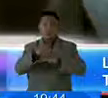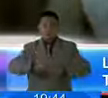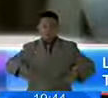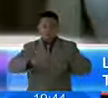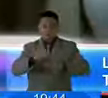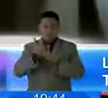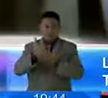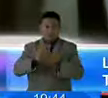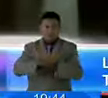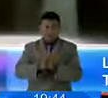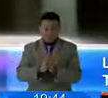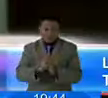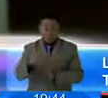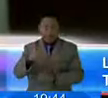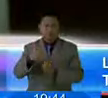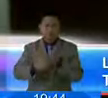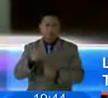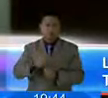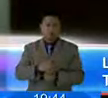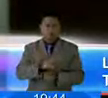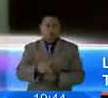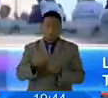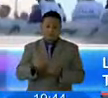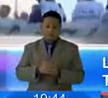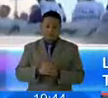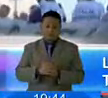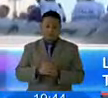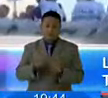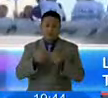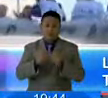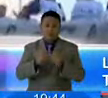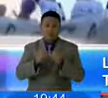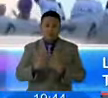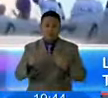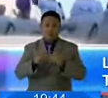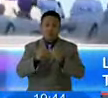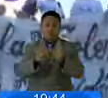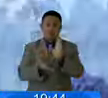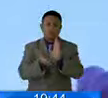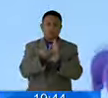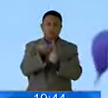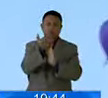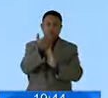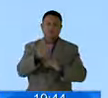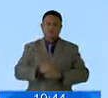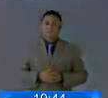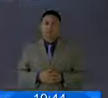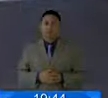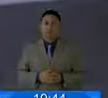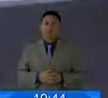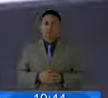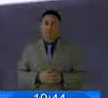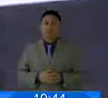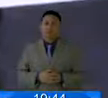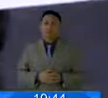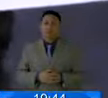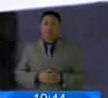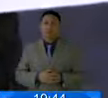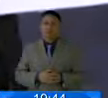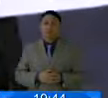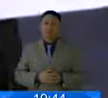son factores cruciales que inciden en estas dolorosas cifras. Informó Carolina Basante.